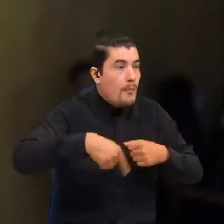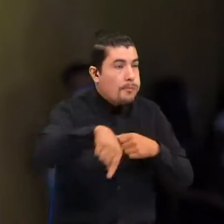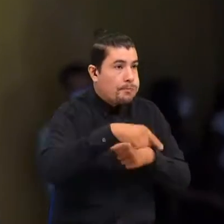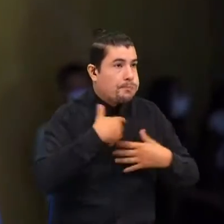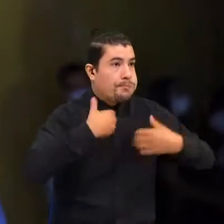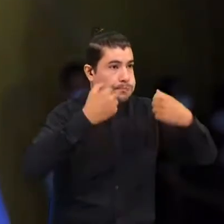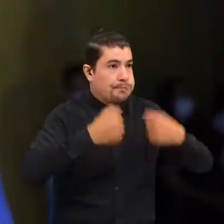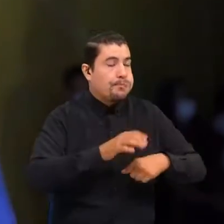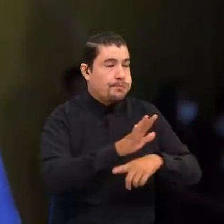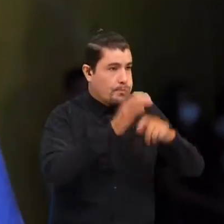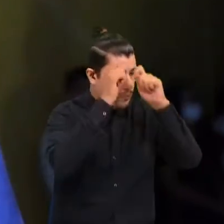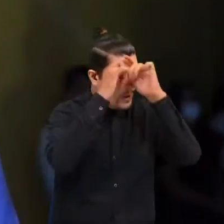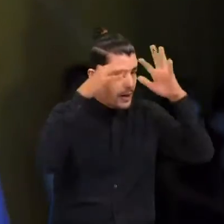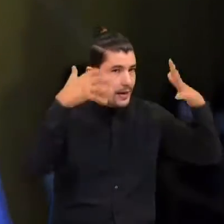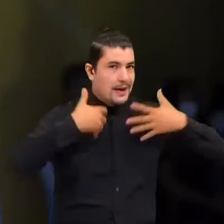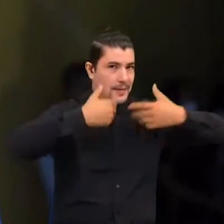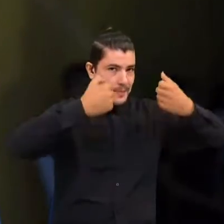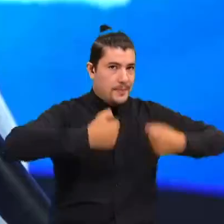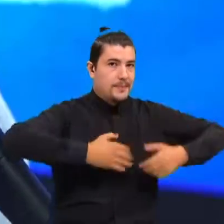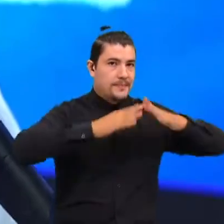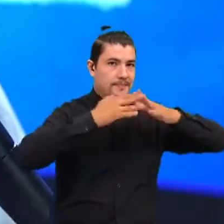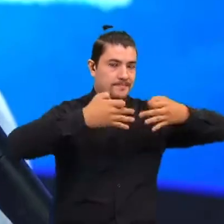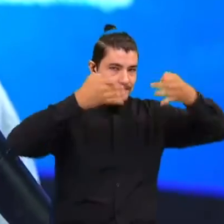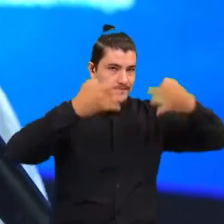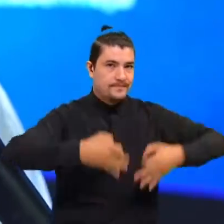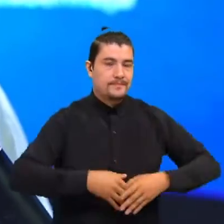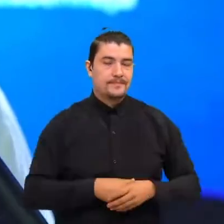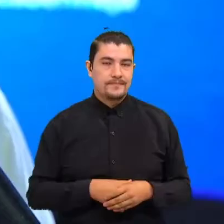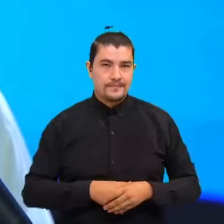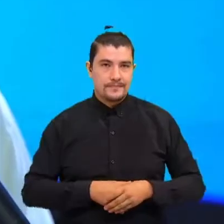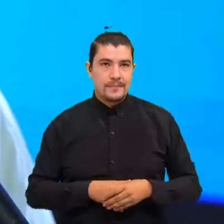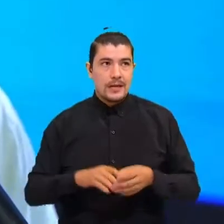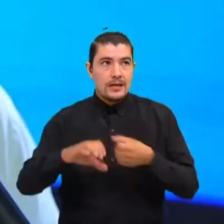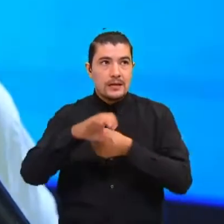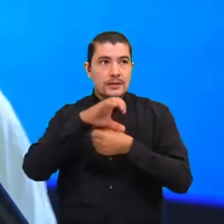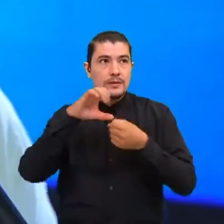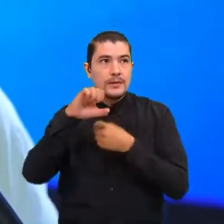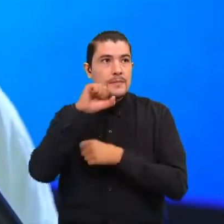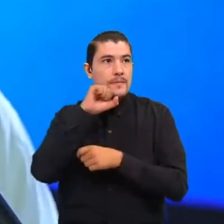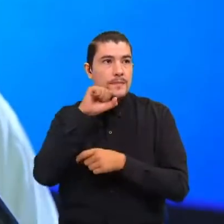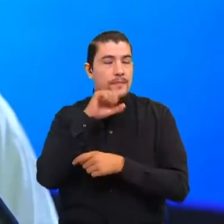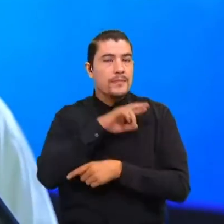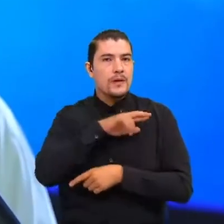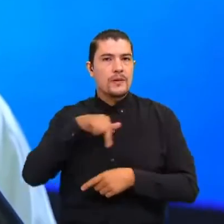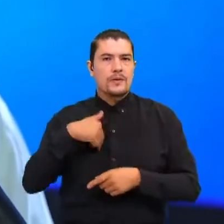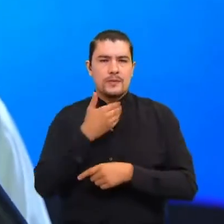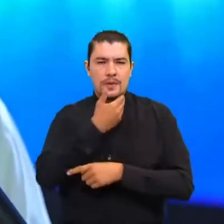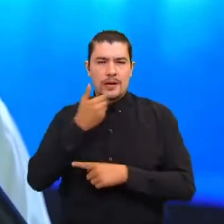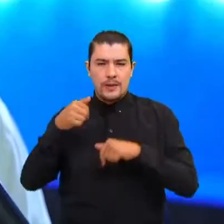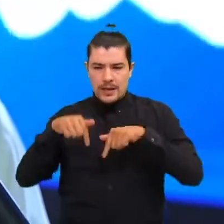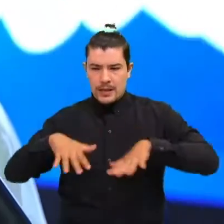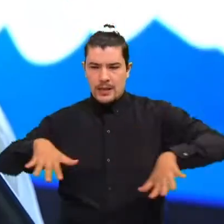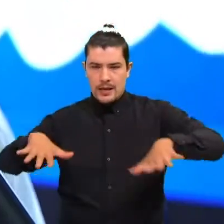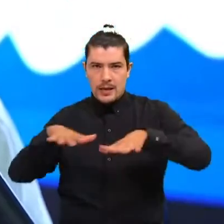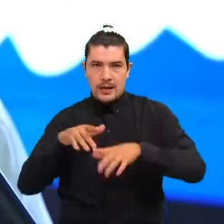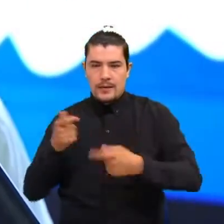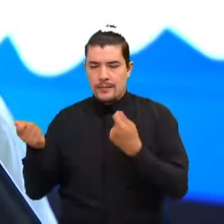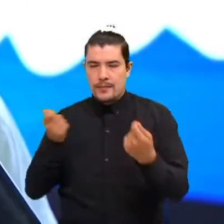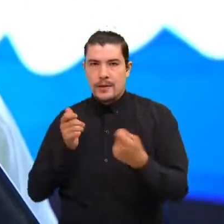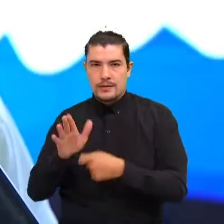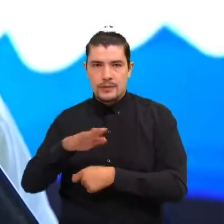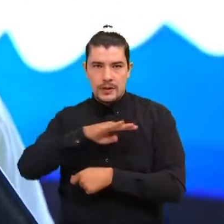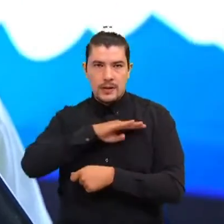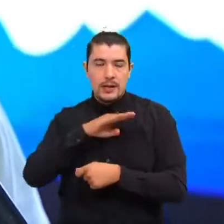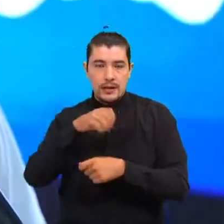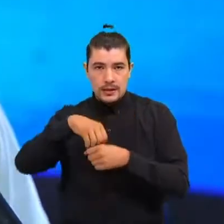ese sueño de tener su hogar propio. Hemos demostrado a la ciudad de Barranca Bermeja que somos la mejor sectorial de la alcaldía distrital de Barranca Bermeja porque